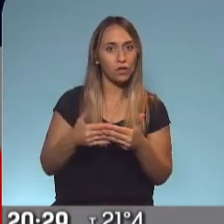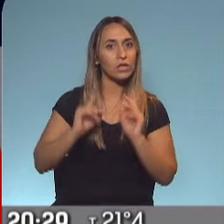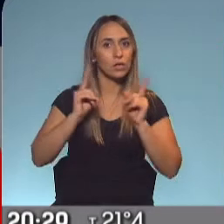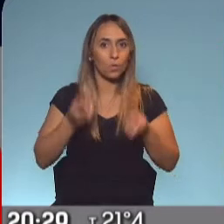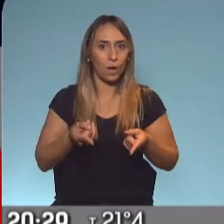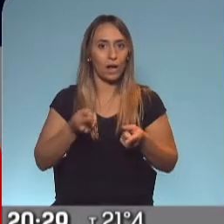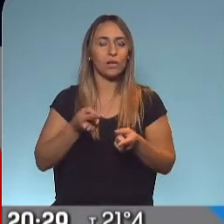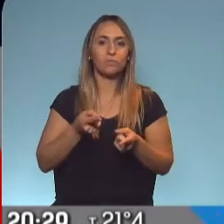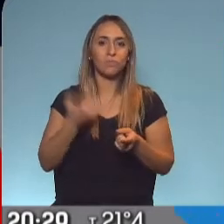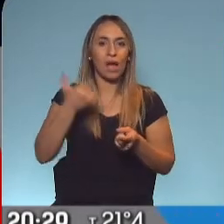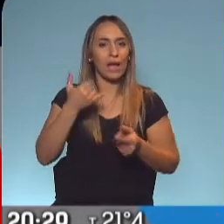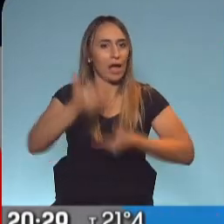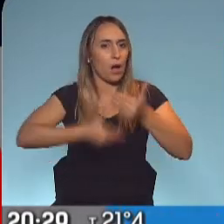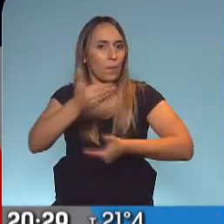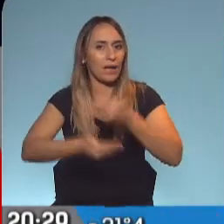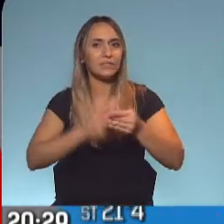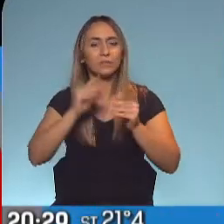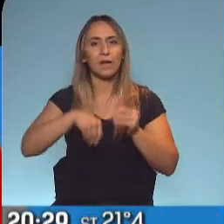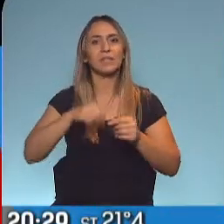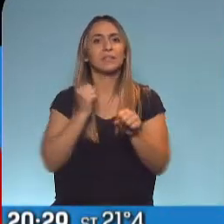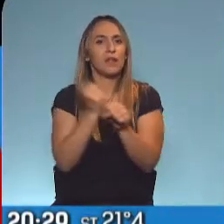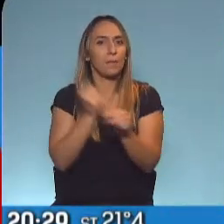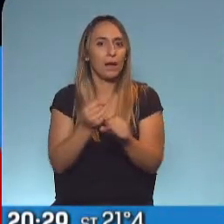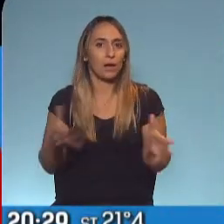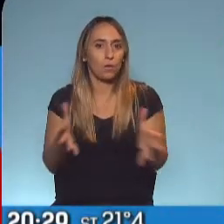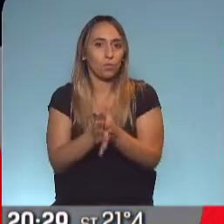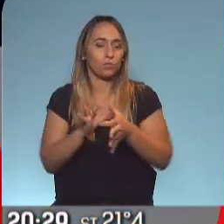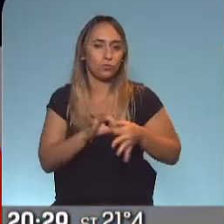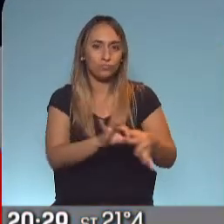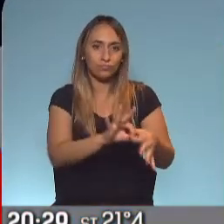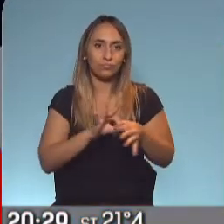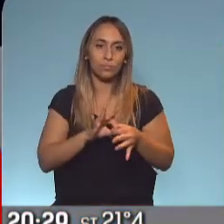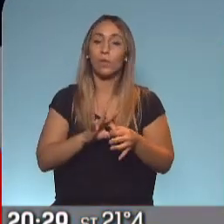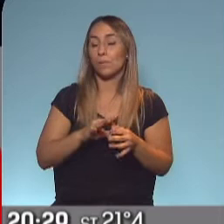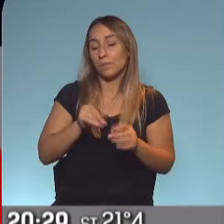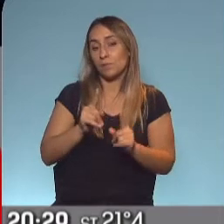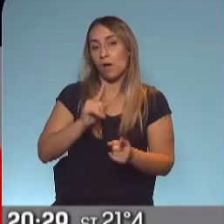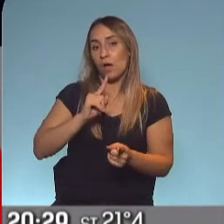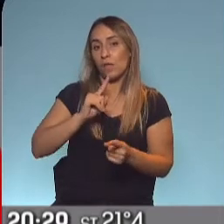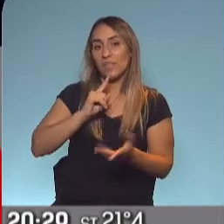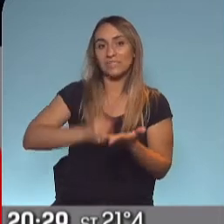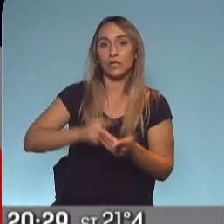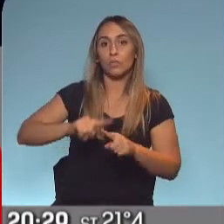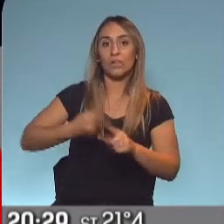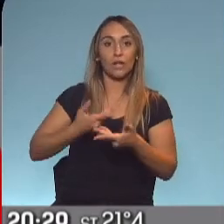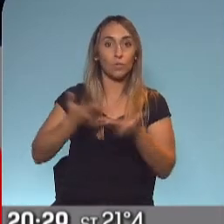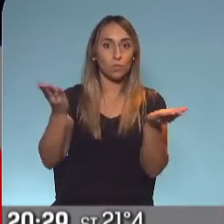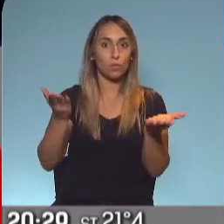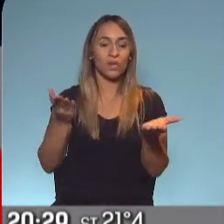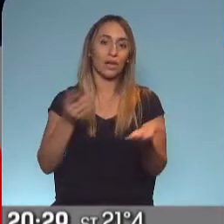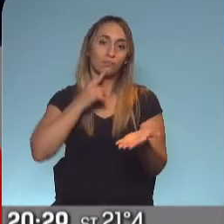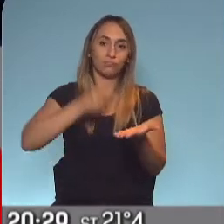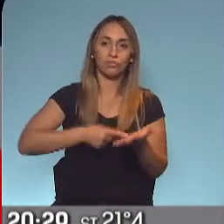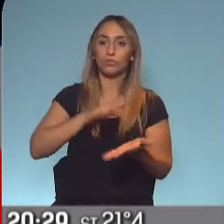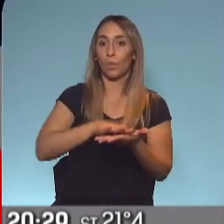pudo avanzar, ¿no? Y trabajar articuladamente en lo que refiere a las políticas públicas, ¿no? En este sentido con el tema del agua.